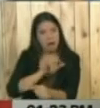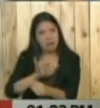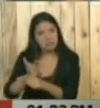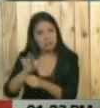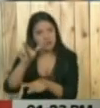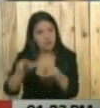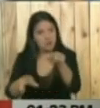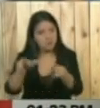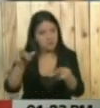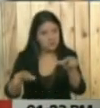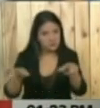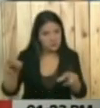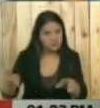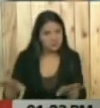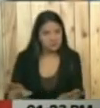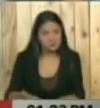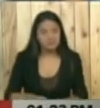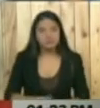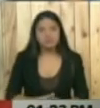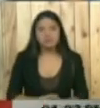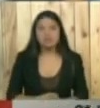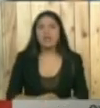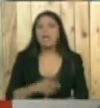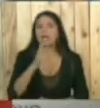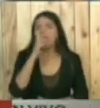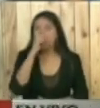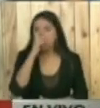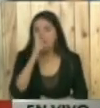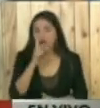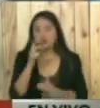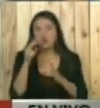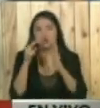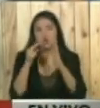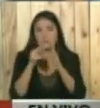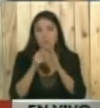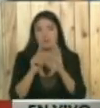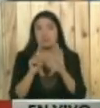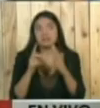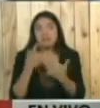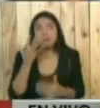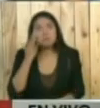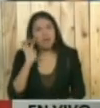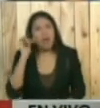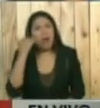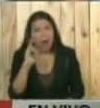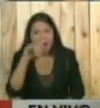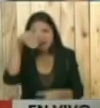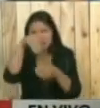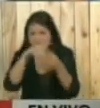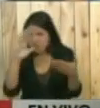engañando a su gente, que en el año 2016 y que va a haber revocatorio.